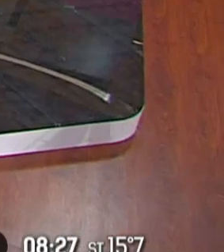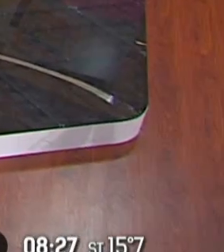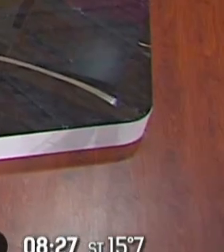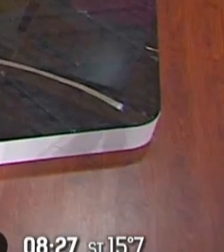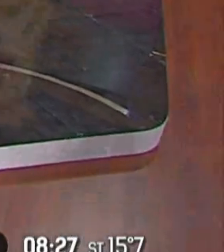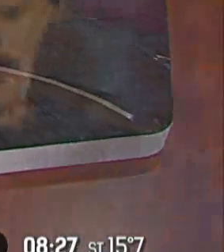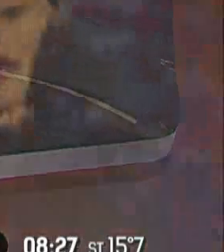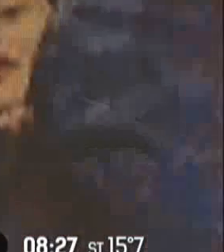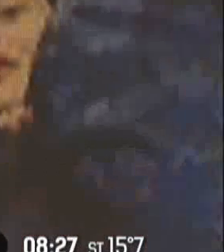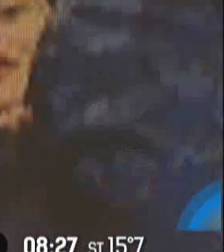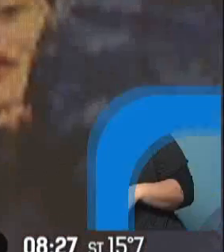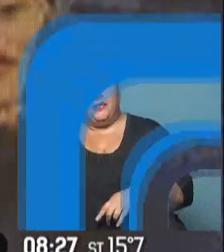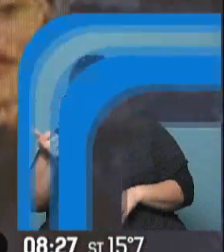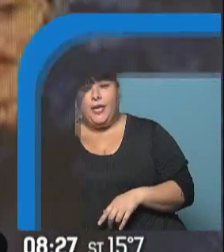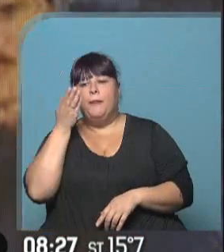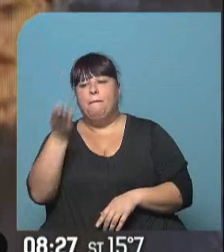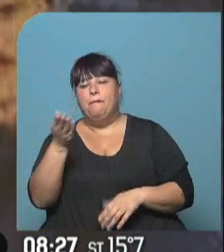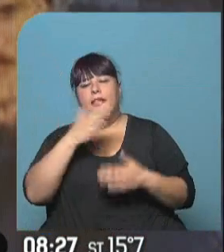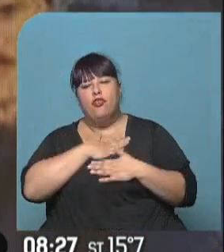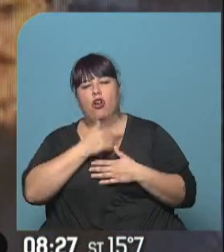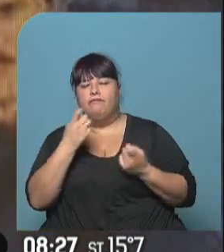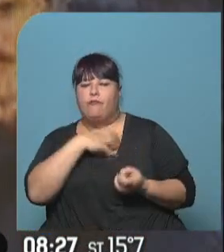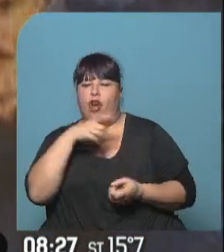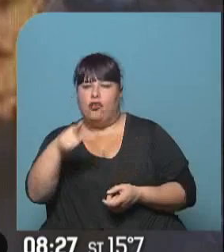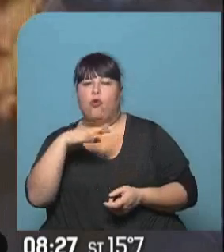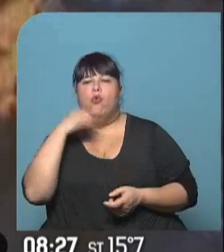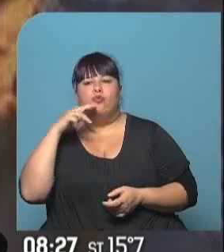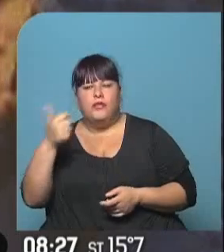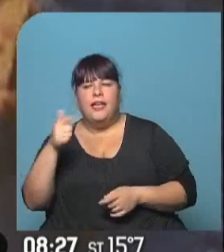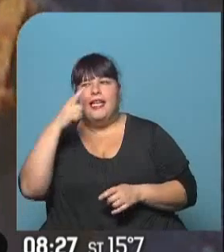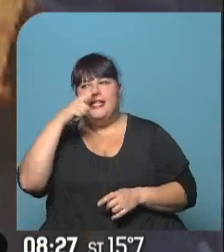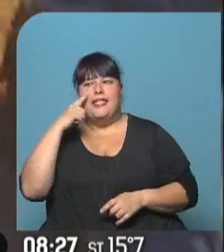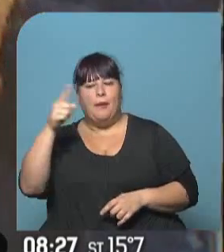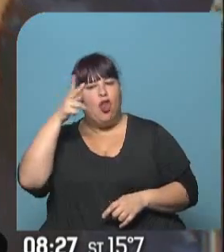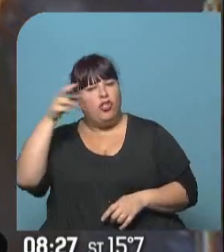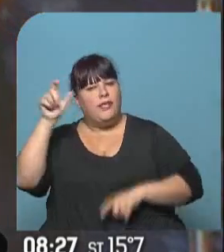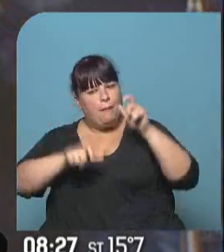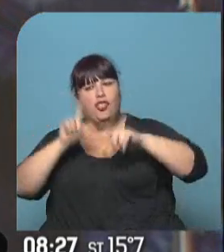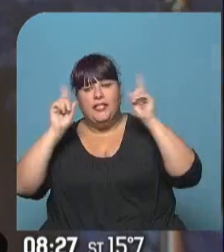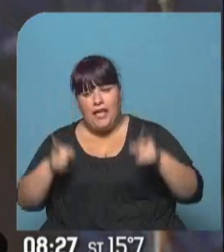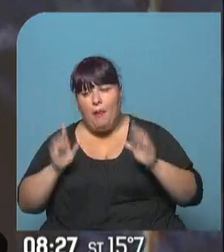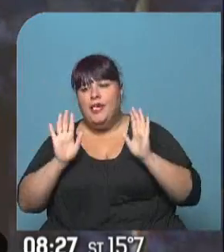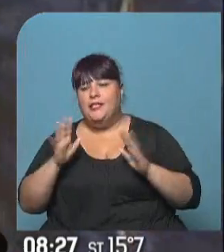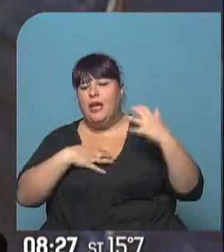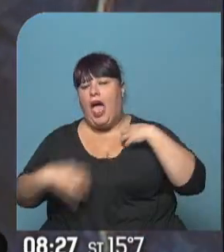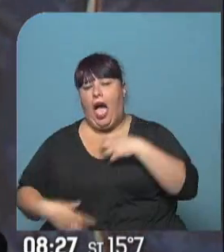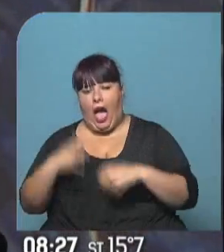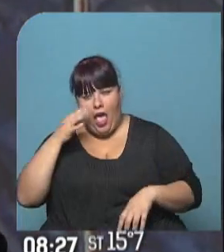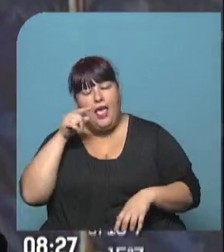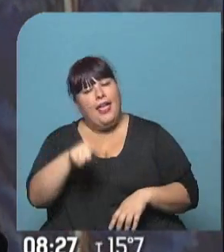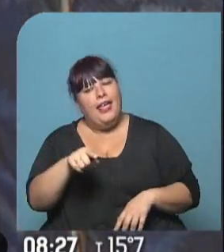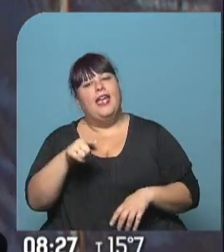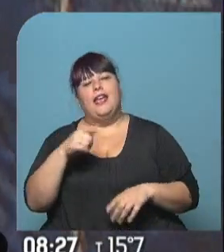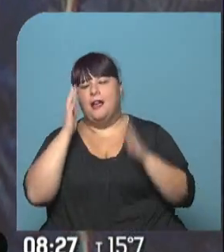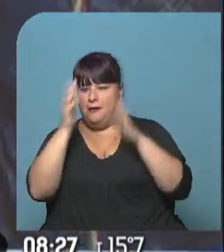resuelva el pedido de corazón es para cristina y para 7 mil 800 personas también que están esperando un órgano pero ella